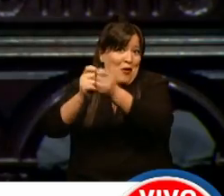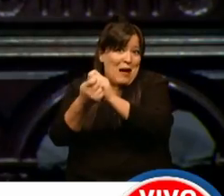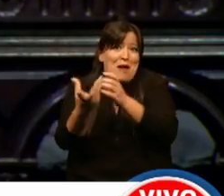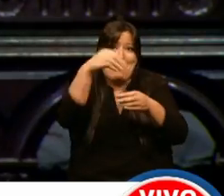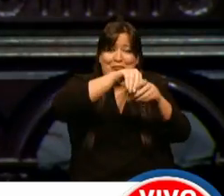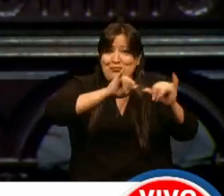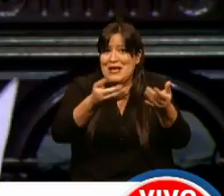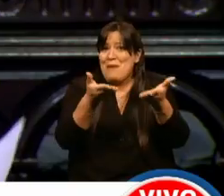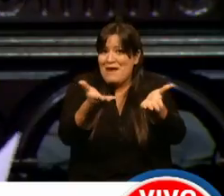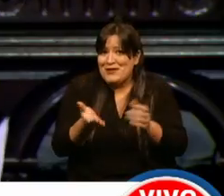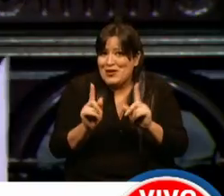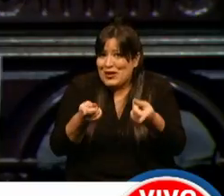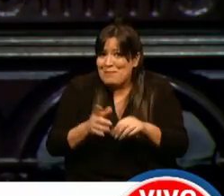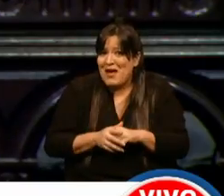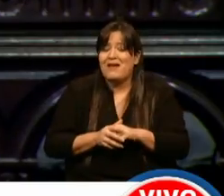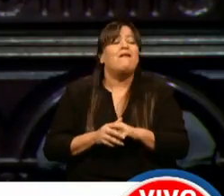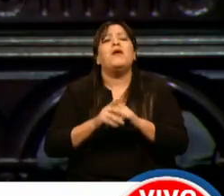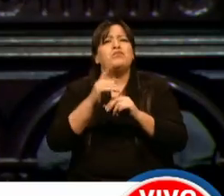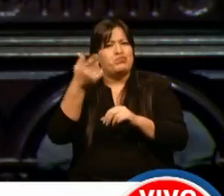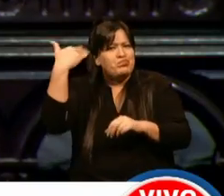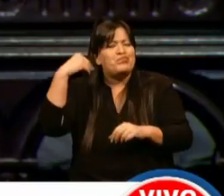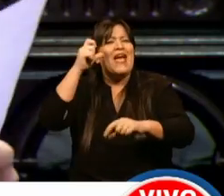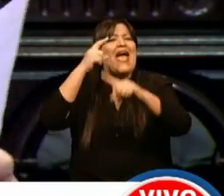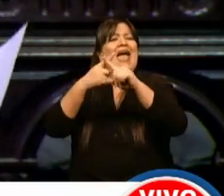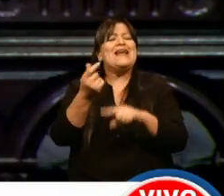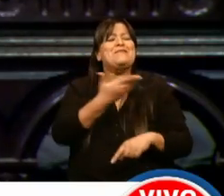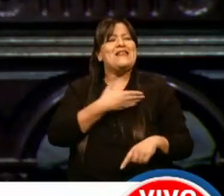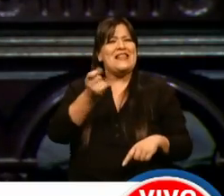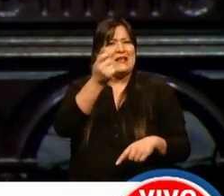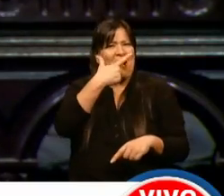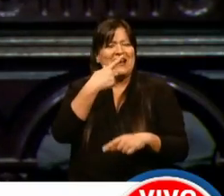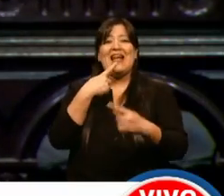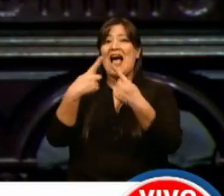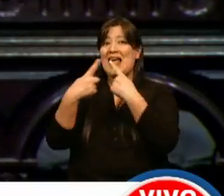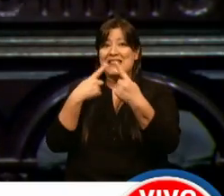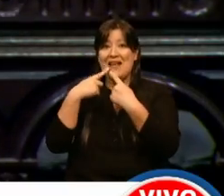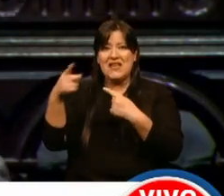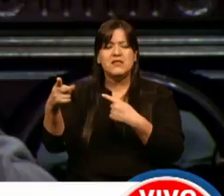incluso en alguna entrevista el ex presidente macro y recordaba